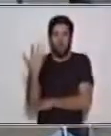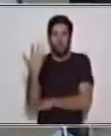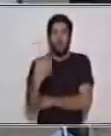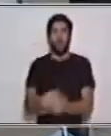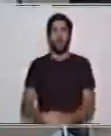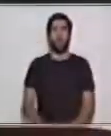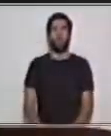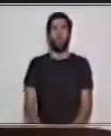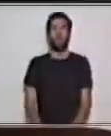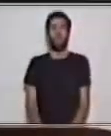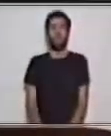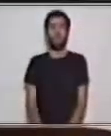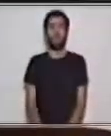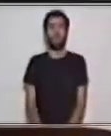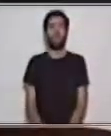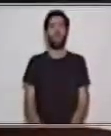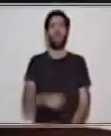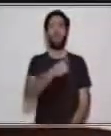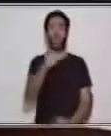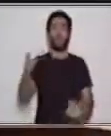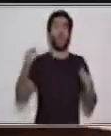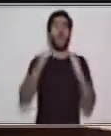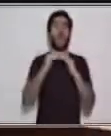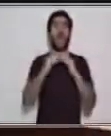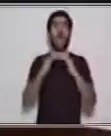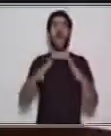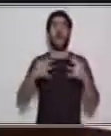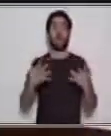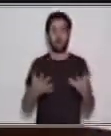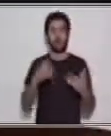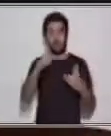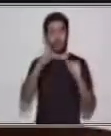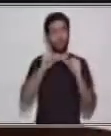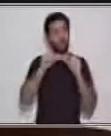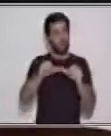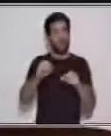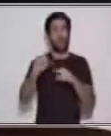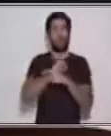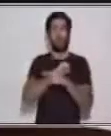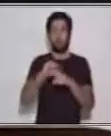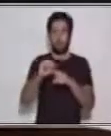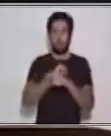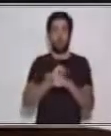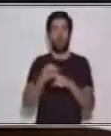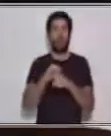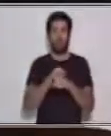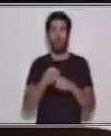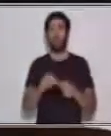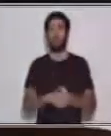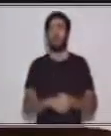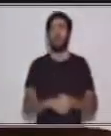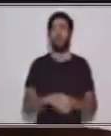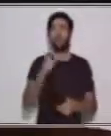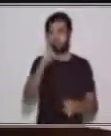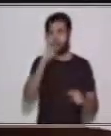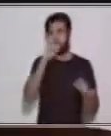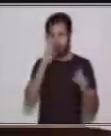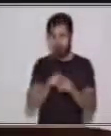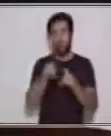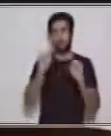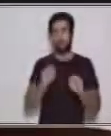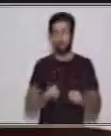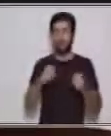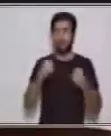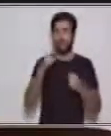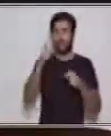que en casa puedas seguir practicando. Puedes hacer una encuesta, una